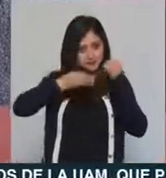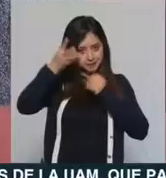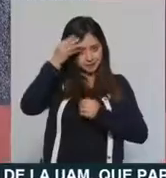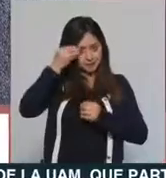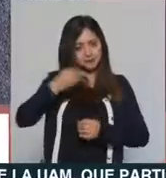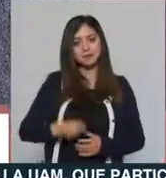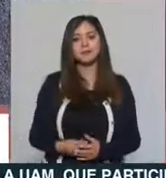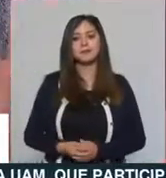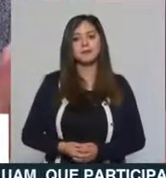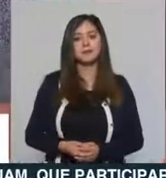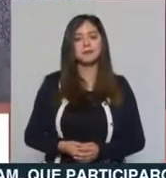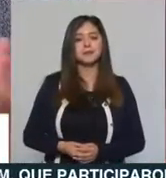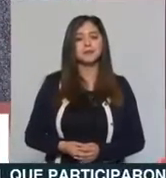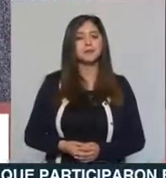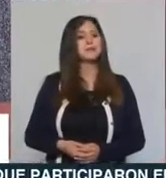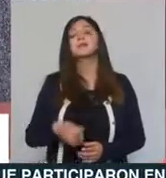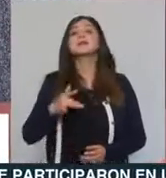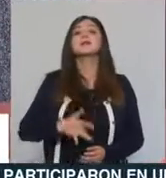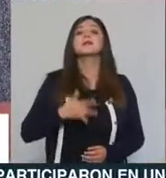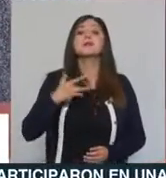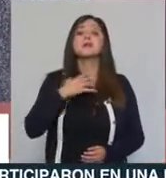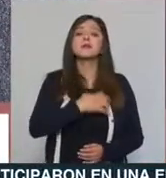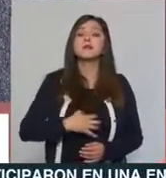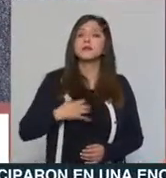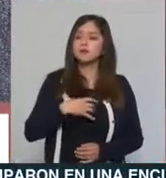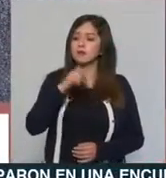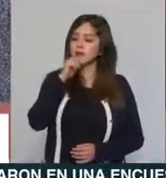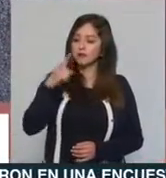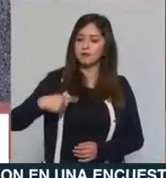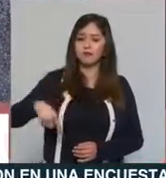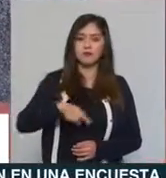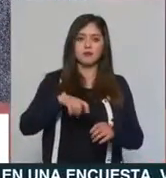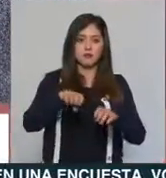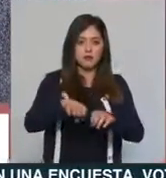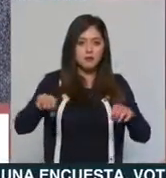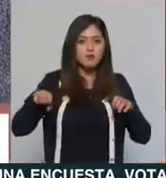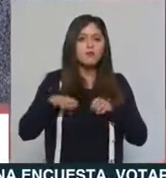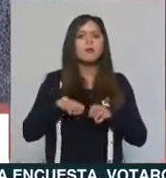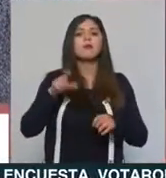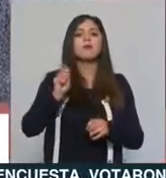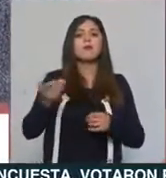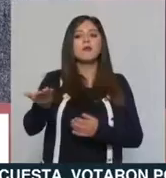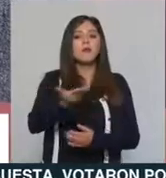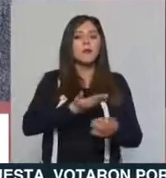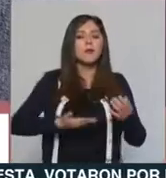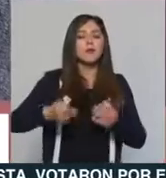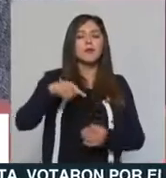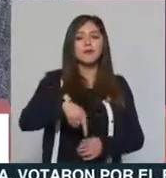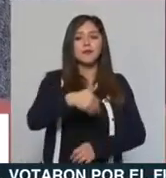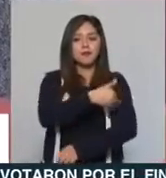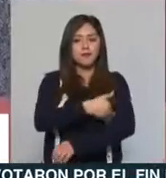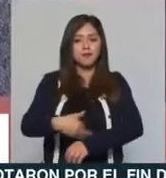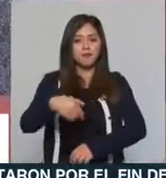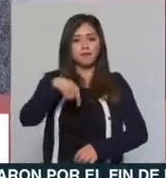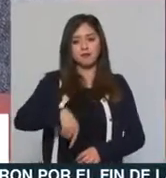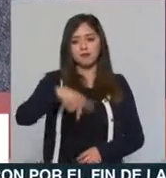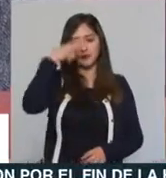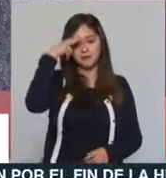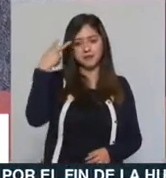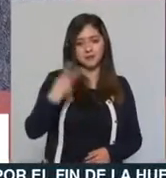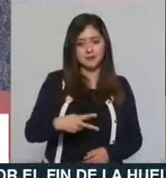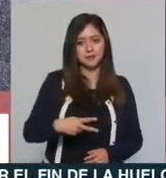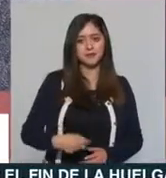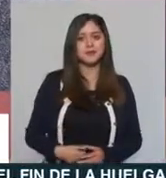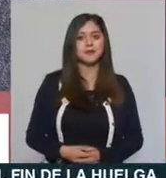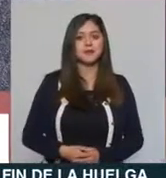muy contentos, bueno, todo el equipo, ¿no? De estar compartiendo esto con las familias aquí en México y bueno, como